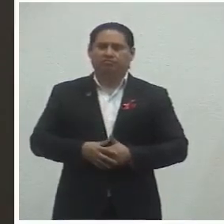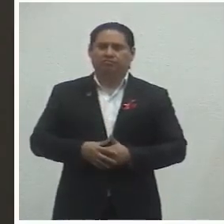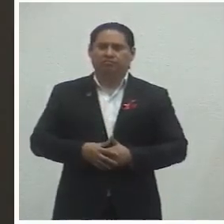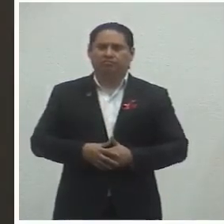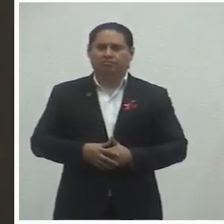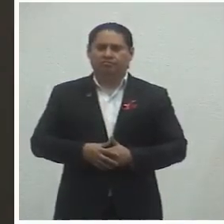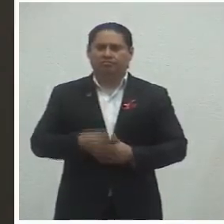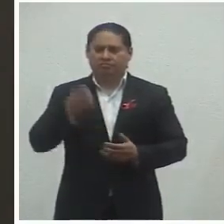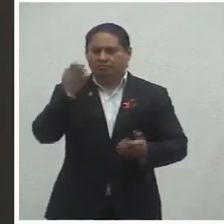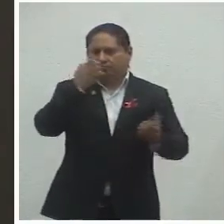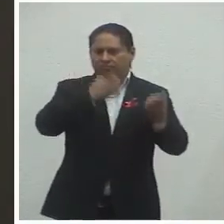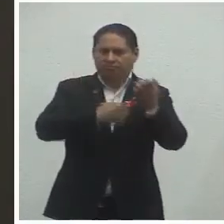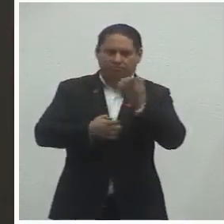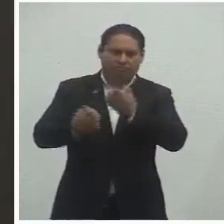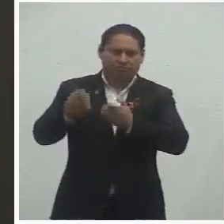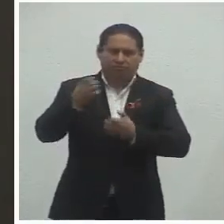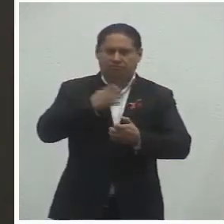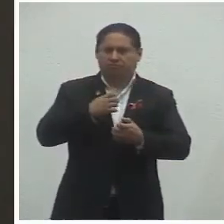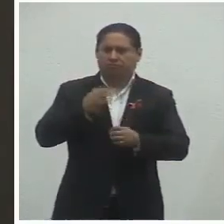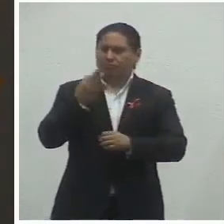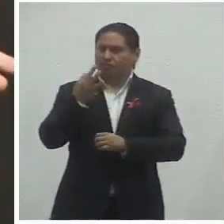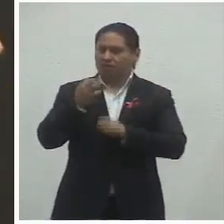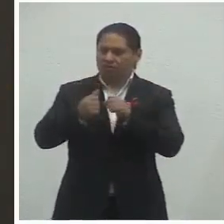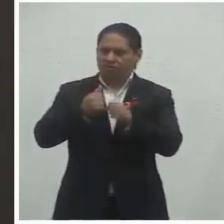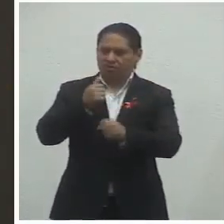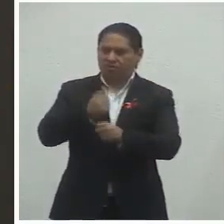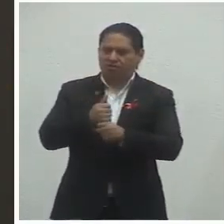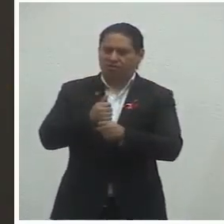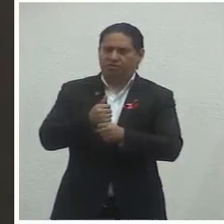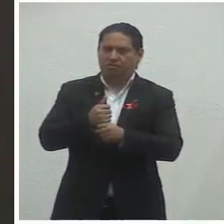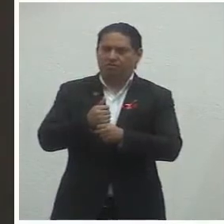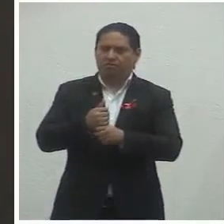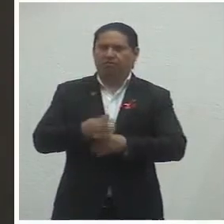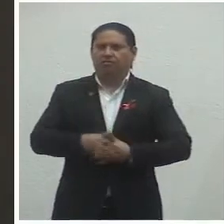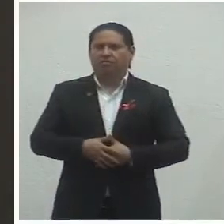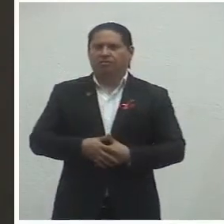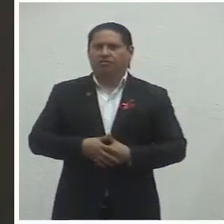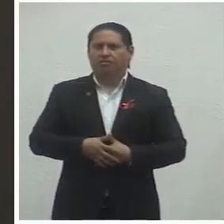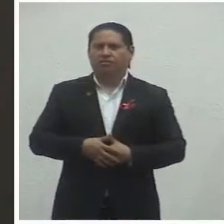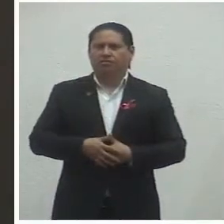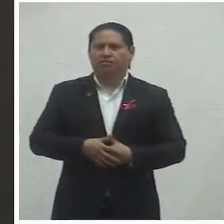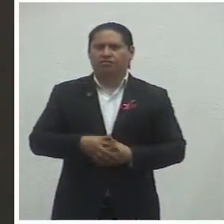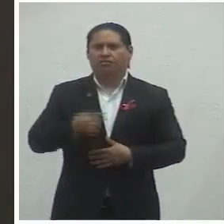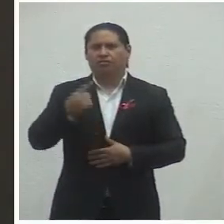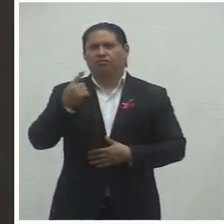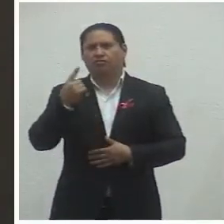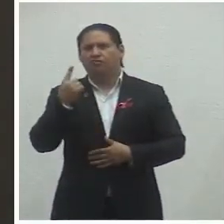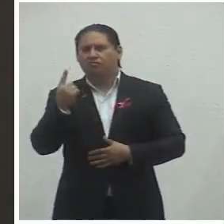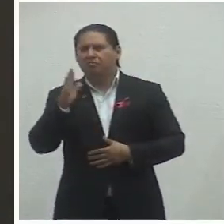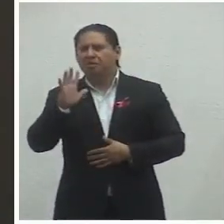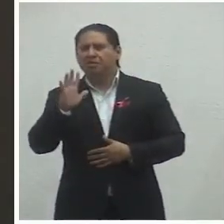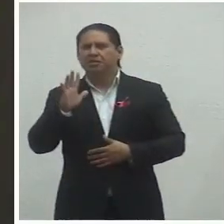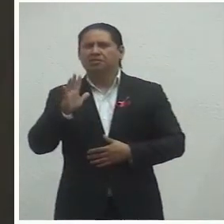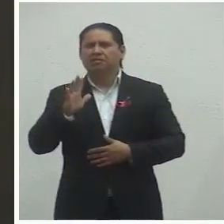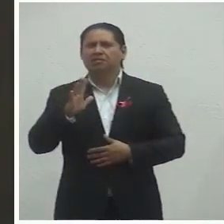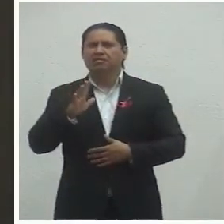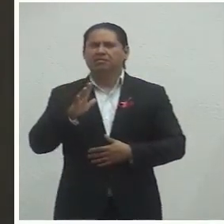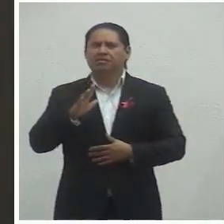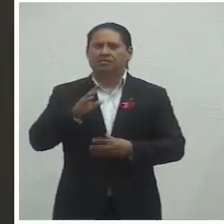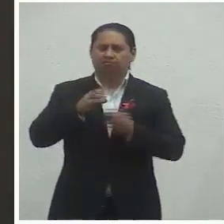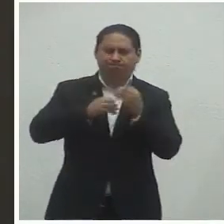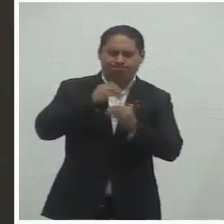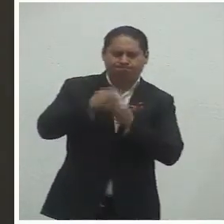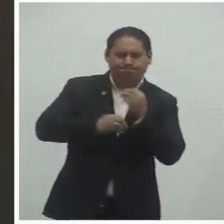la evaluación a los 3 años se convierta en un instrumento de